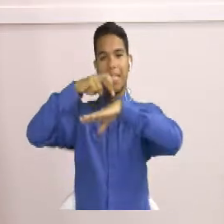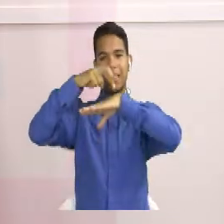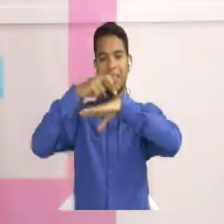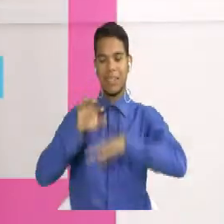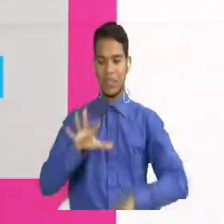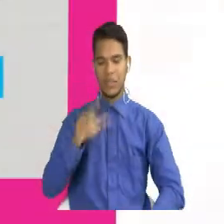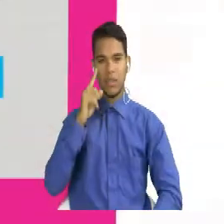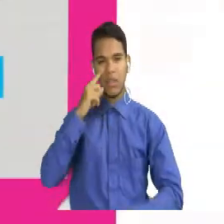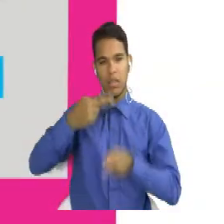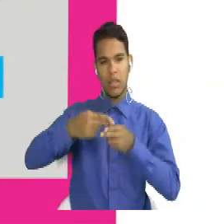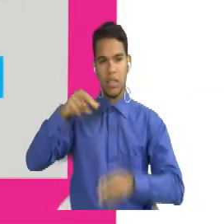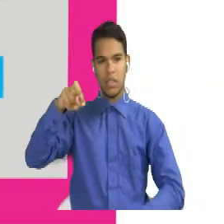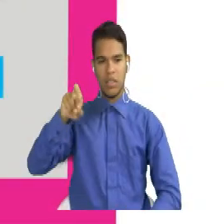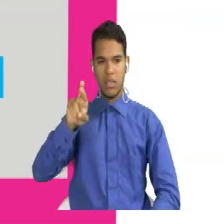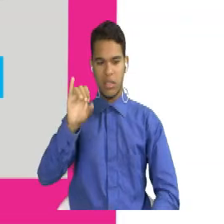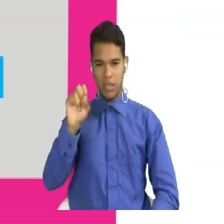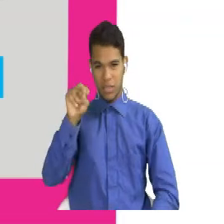calle